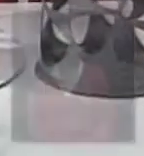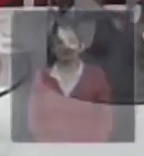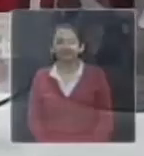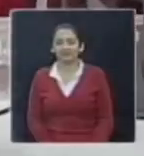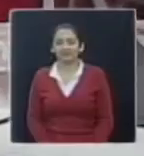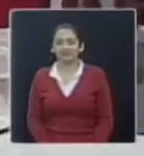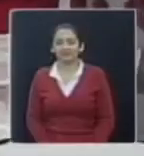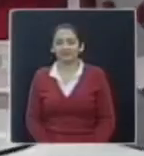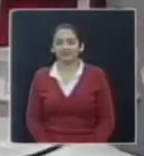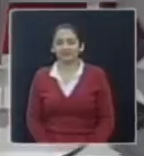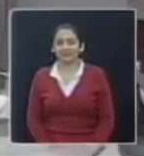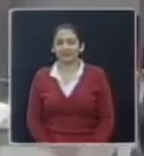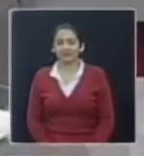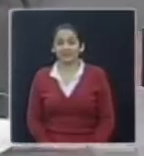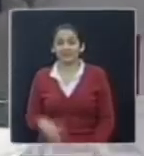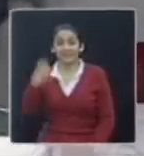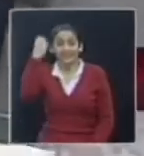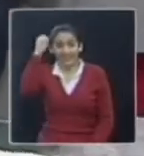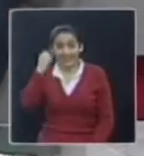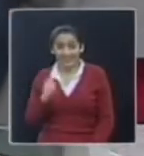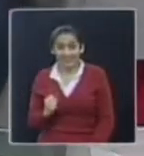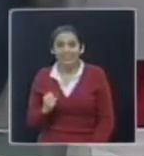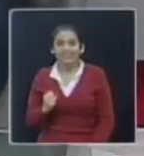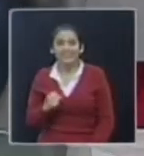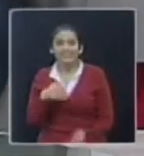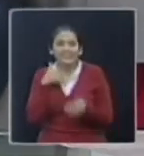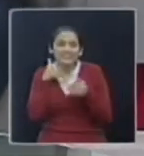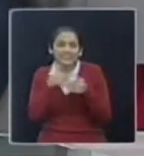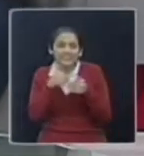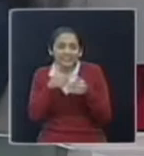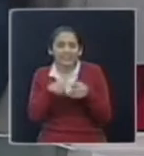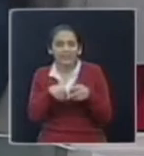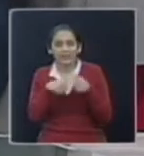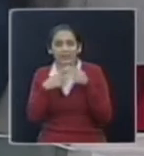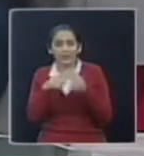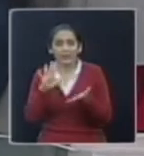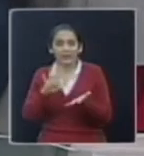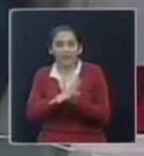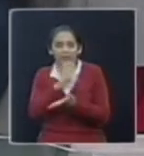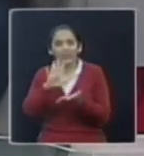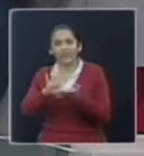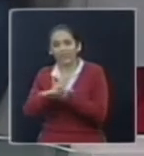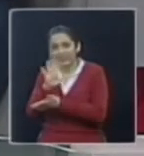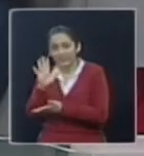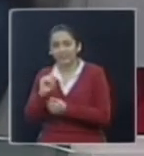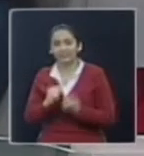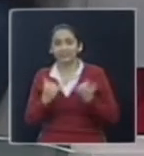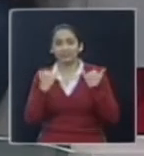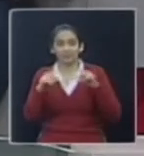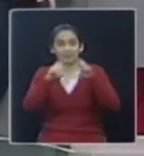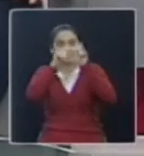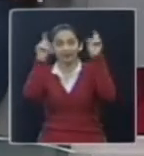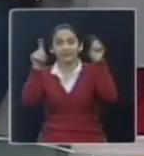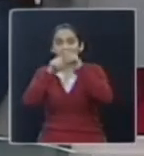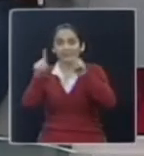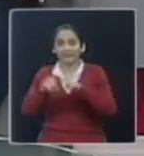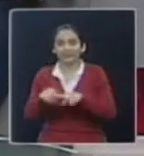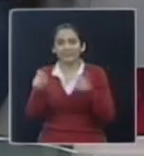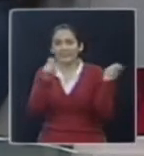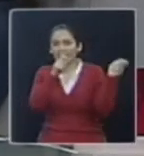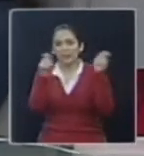la región Sierra están a punto de entrar a clases y son muchas las empresas que están lanzando campañas. Una de